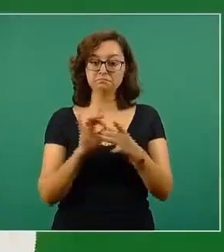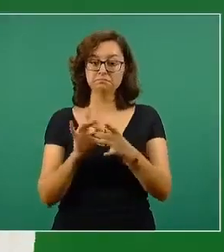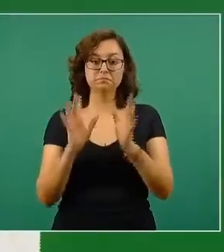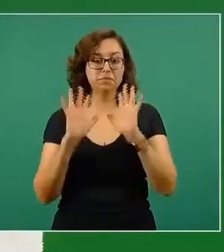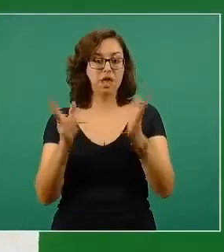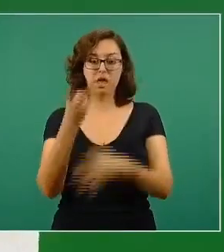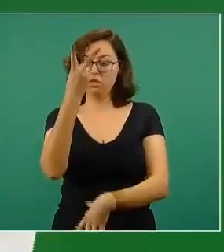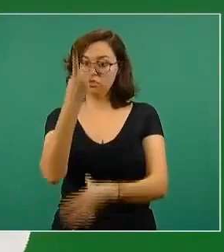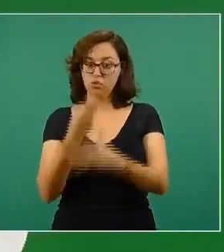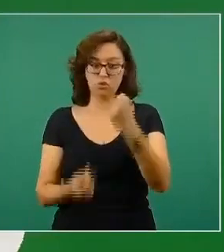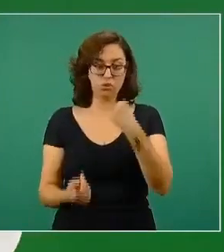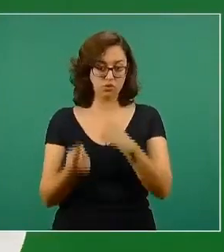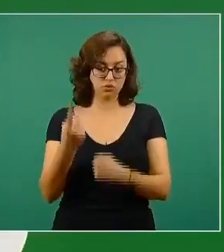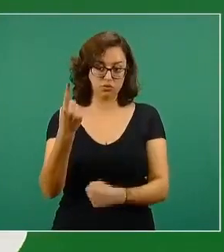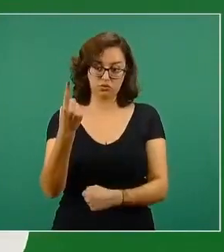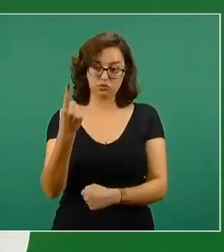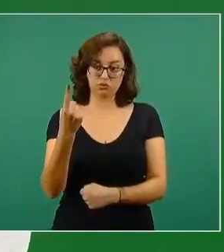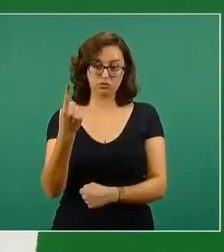entonces no se suma